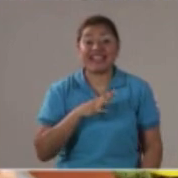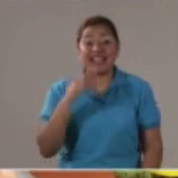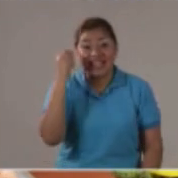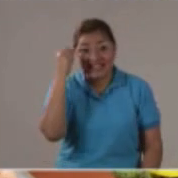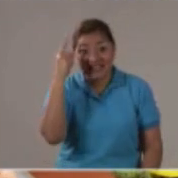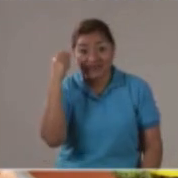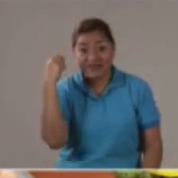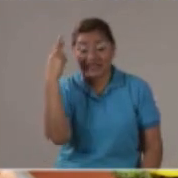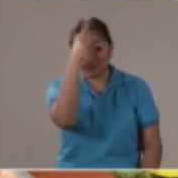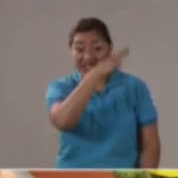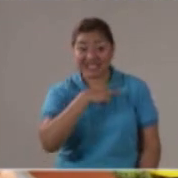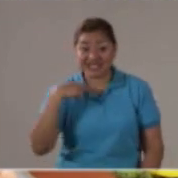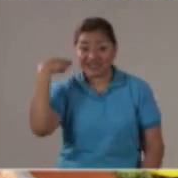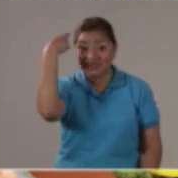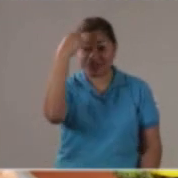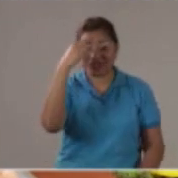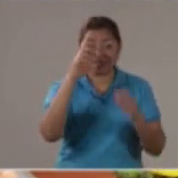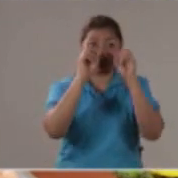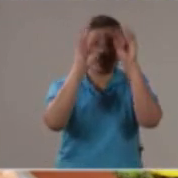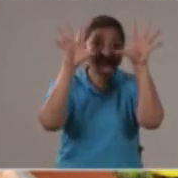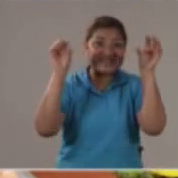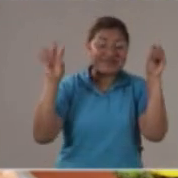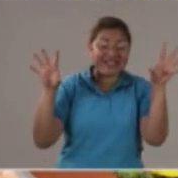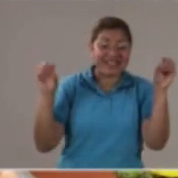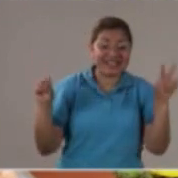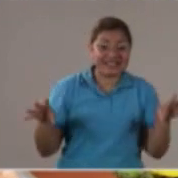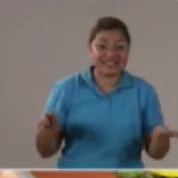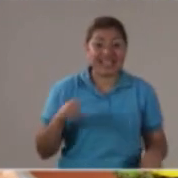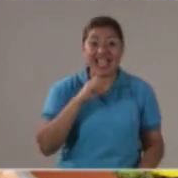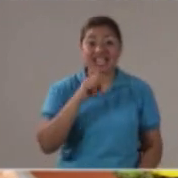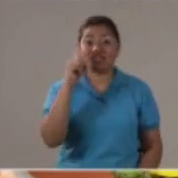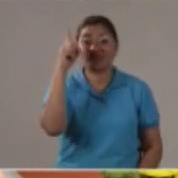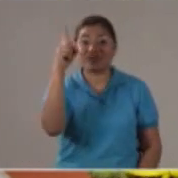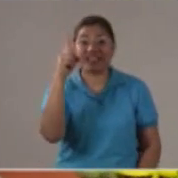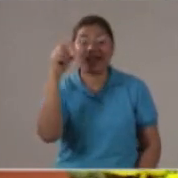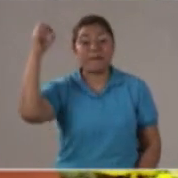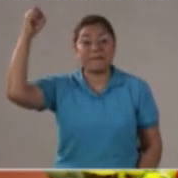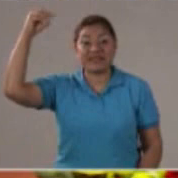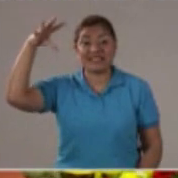resplandezca. Esa es una bendición específica.